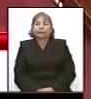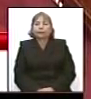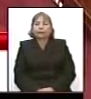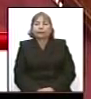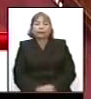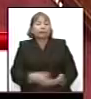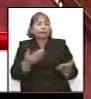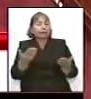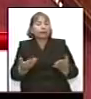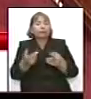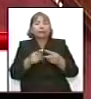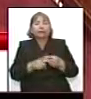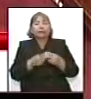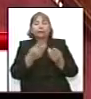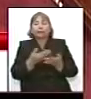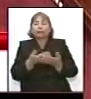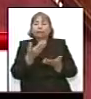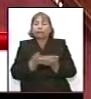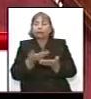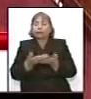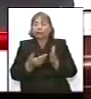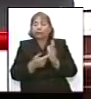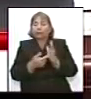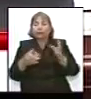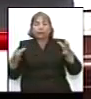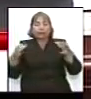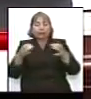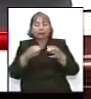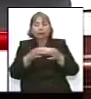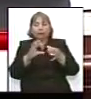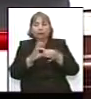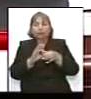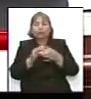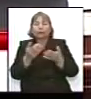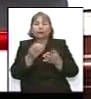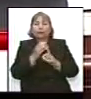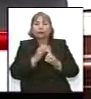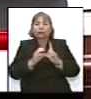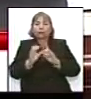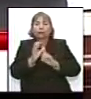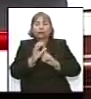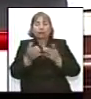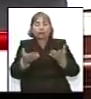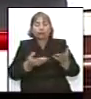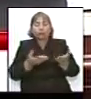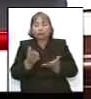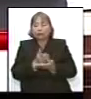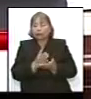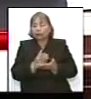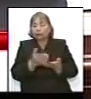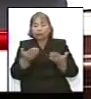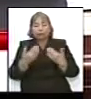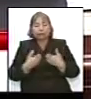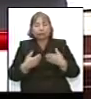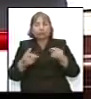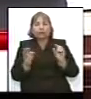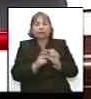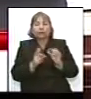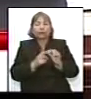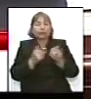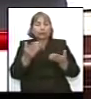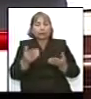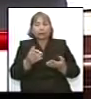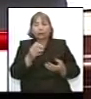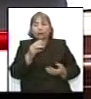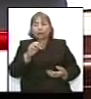Se va a iniciar la sustentación del dictamen por unanimidad de la Comisión de Cultura que ha sido leído. Tiene la palabra el congresista